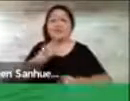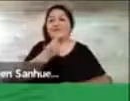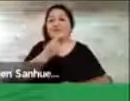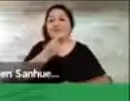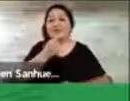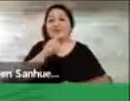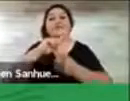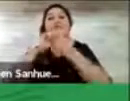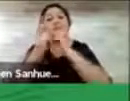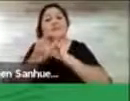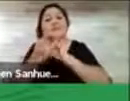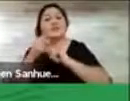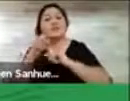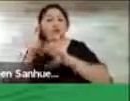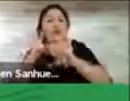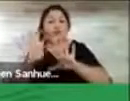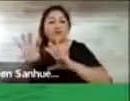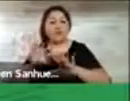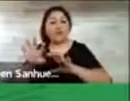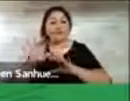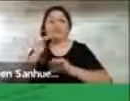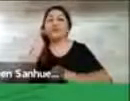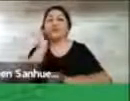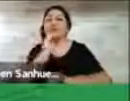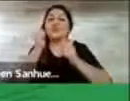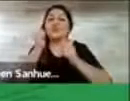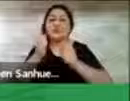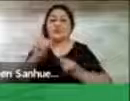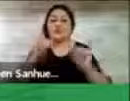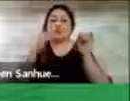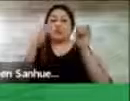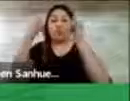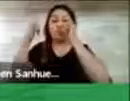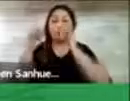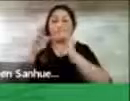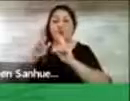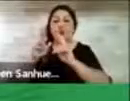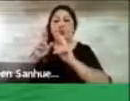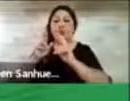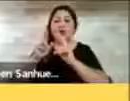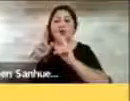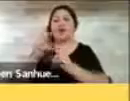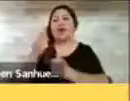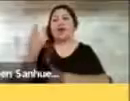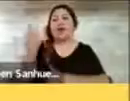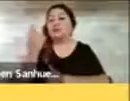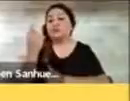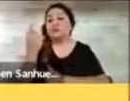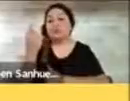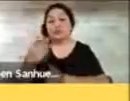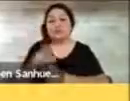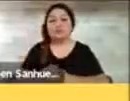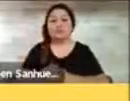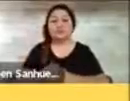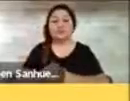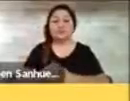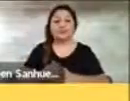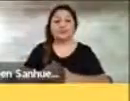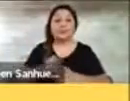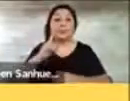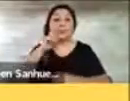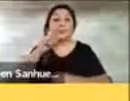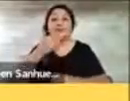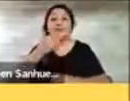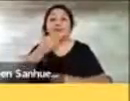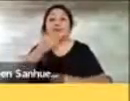los objetos y los niños como que pueden ir jugando, ojalá de manera como bien autónoma. Pero tenemos, además de las actividades,